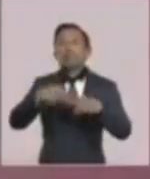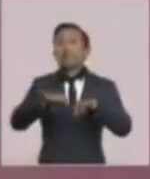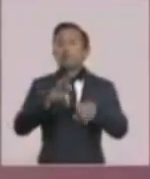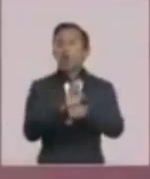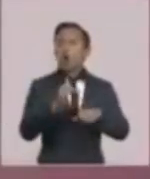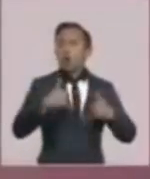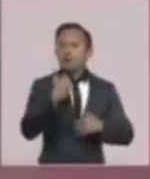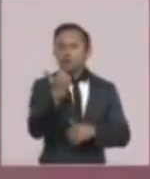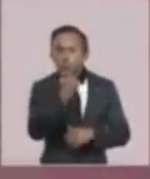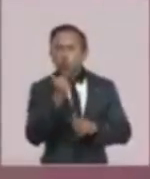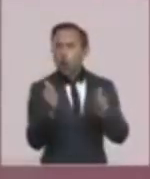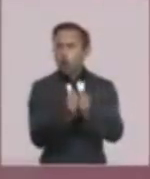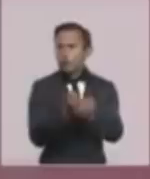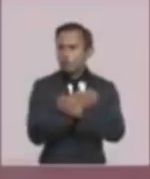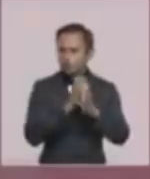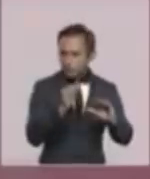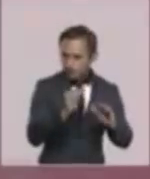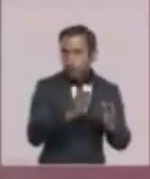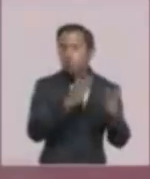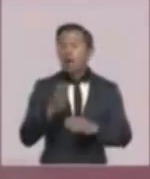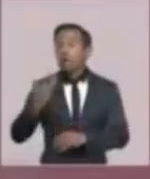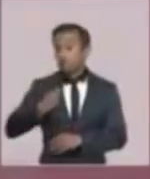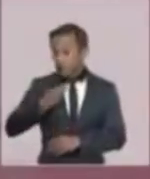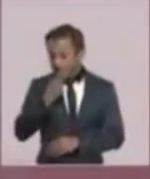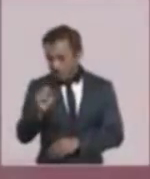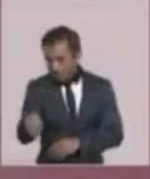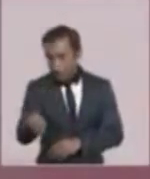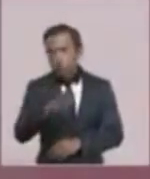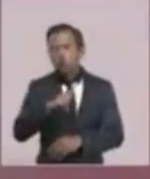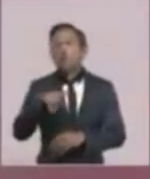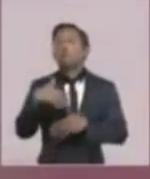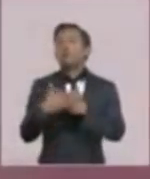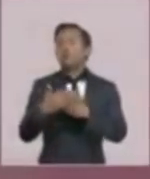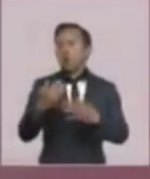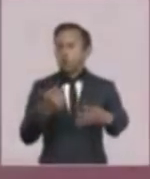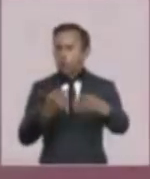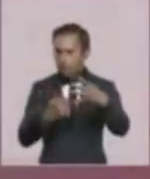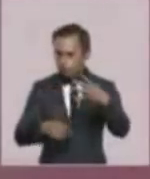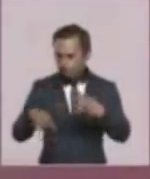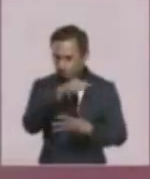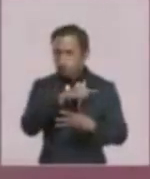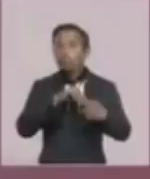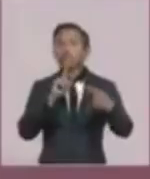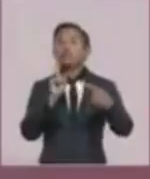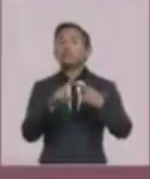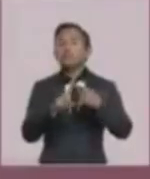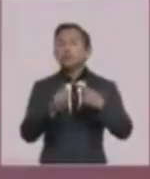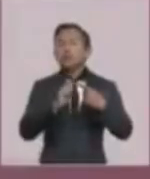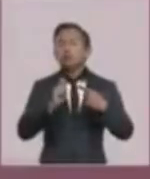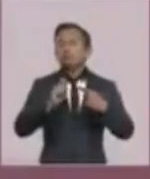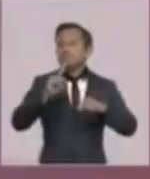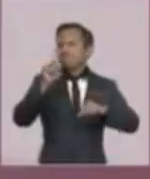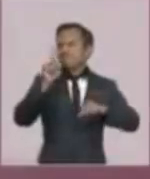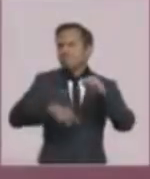Azucena, enfrentar el problema, pero con una nueva estrategia, enuncio 4 cosas. 1, desmantelar y no